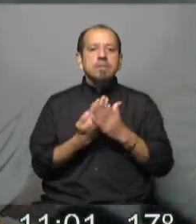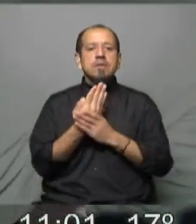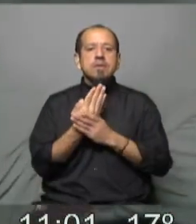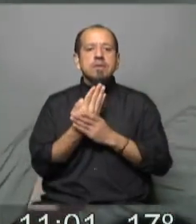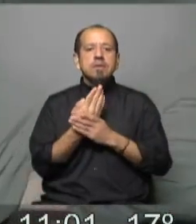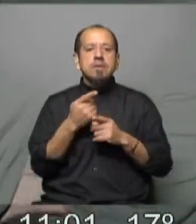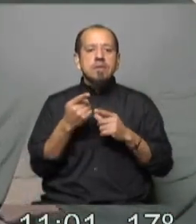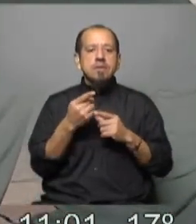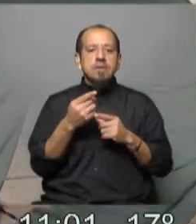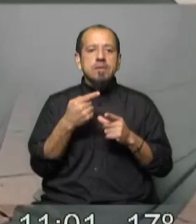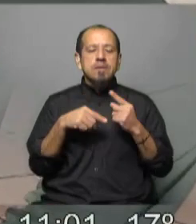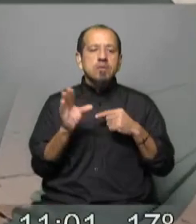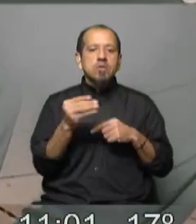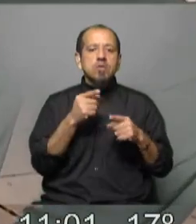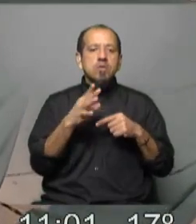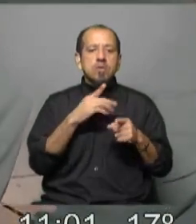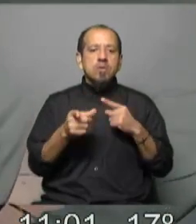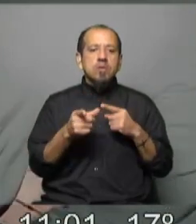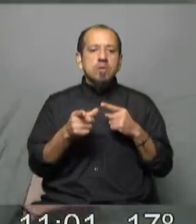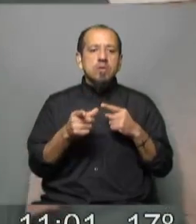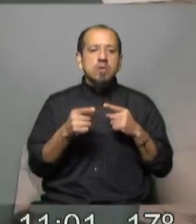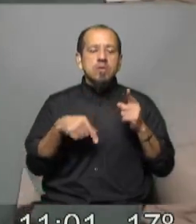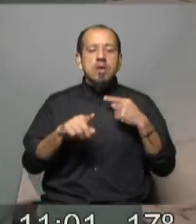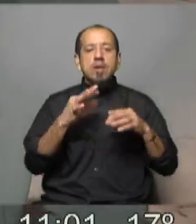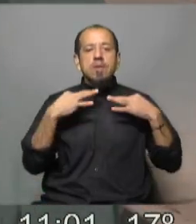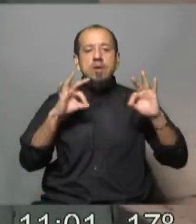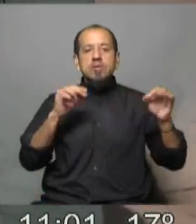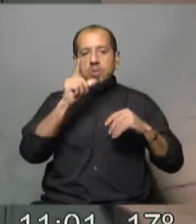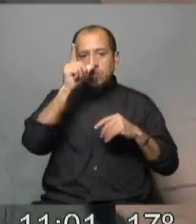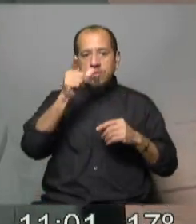anunciando, por supuesto, todos los espectáculos que habrá aquí en Vacaciones de Invierno en el Teatro Solís. Bueno.